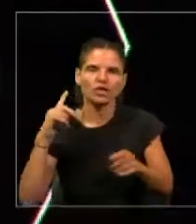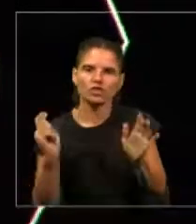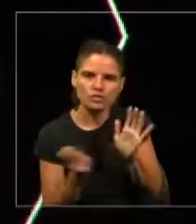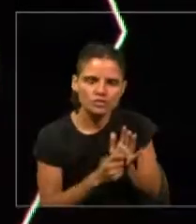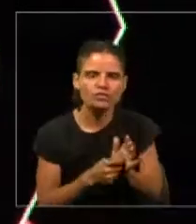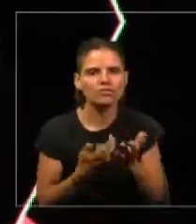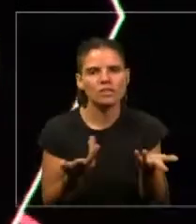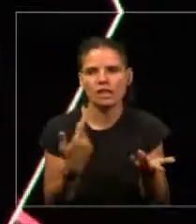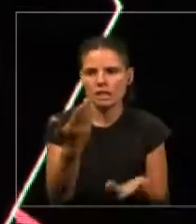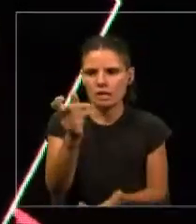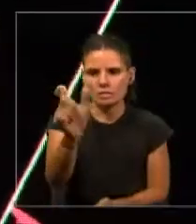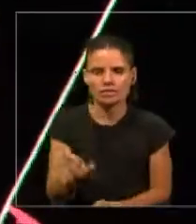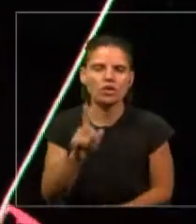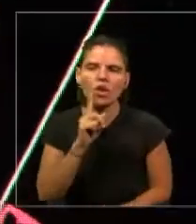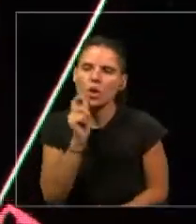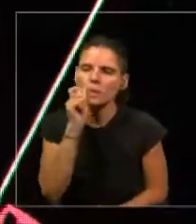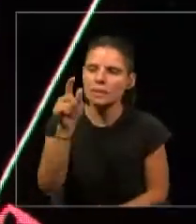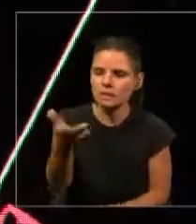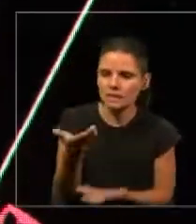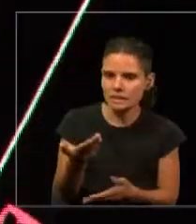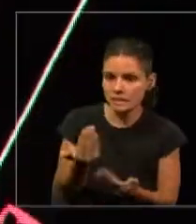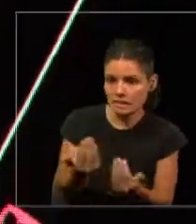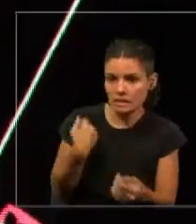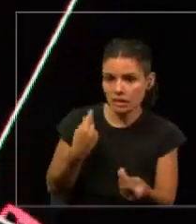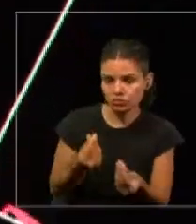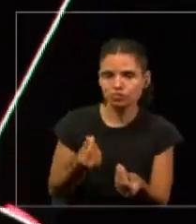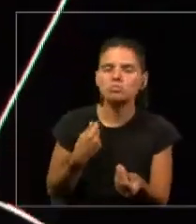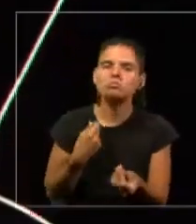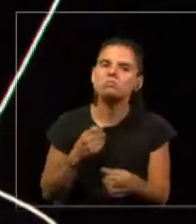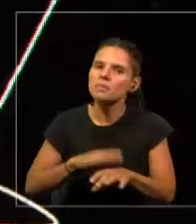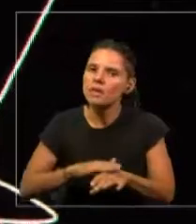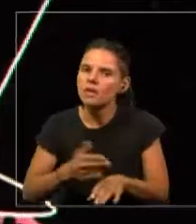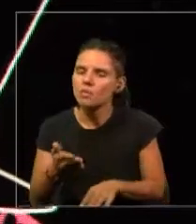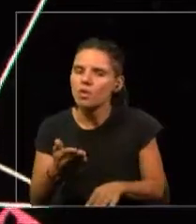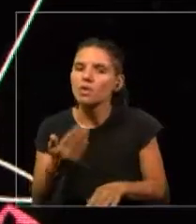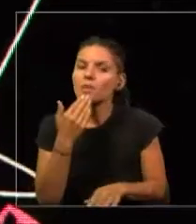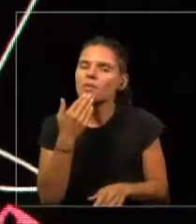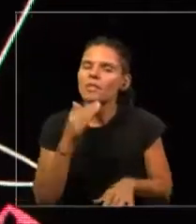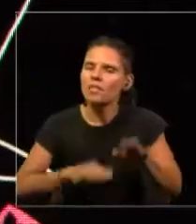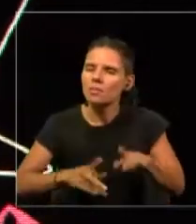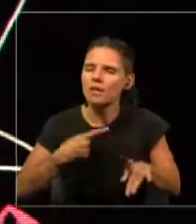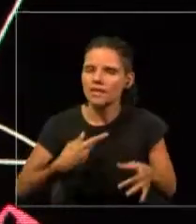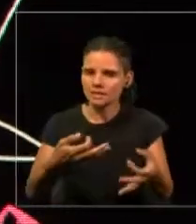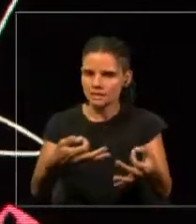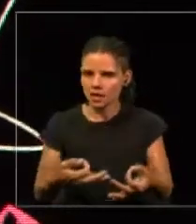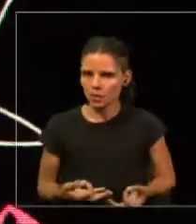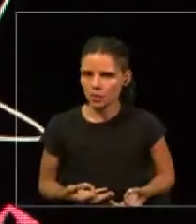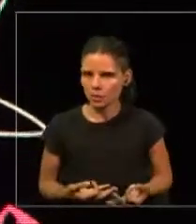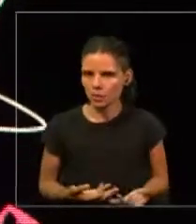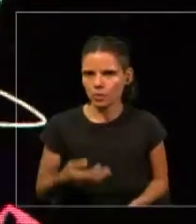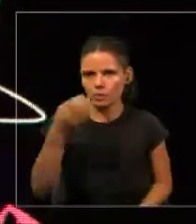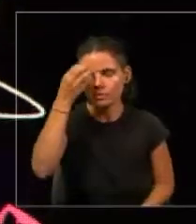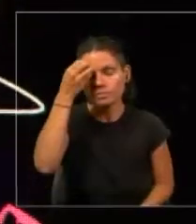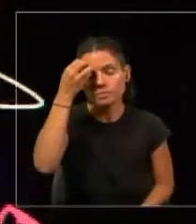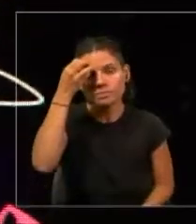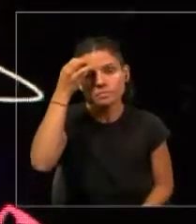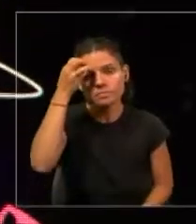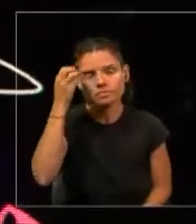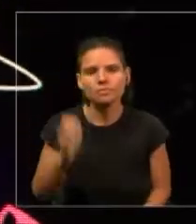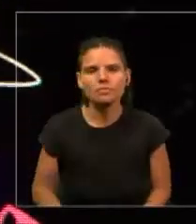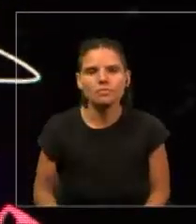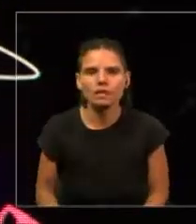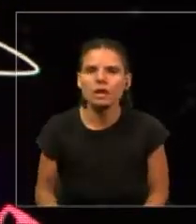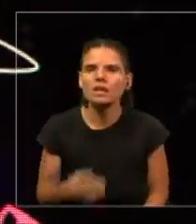o no de préstamos y a qué condiciones. Por ejemplo, los seguros. Cada vez más individualizan